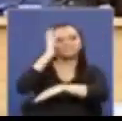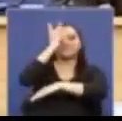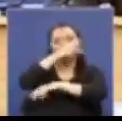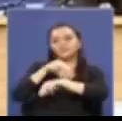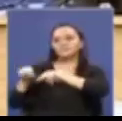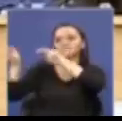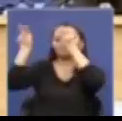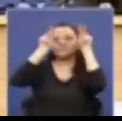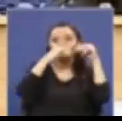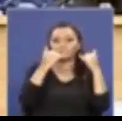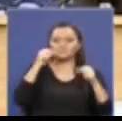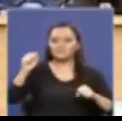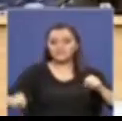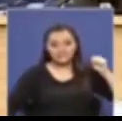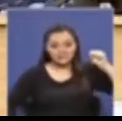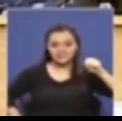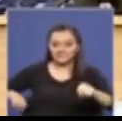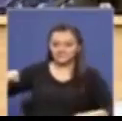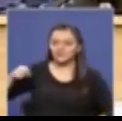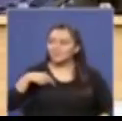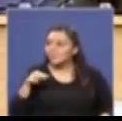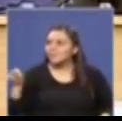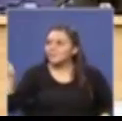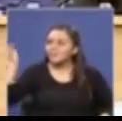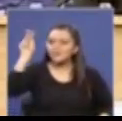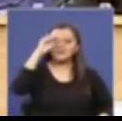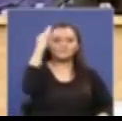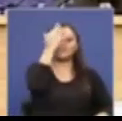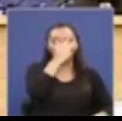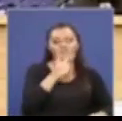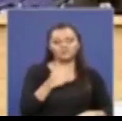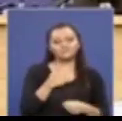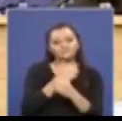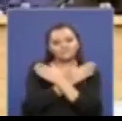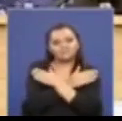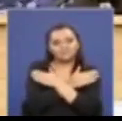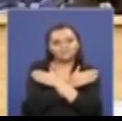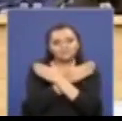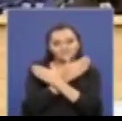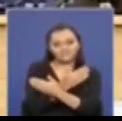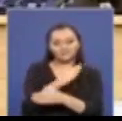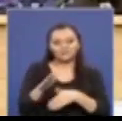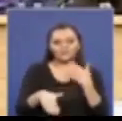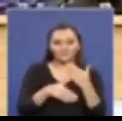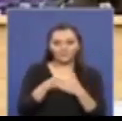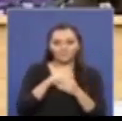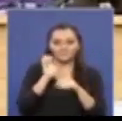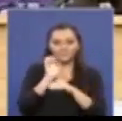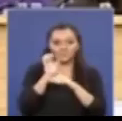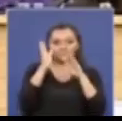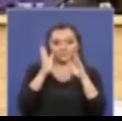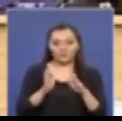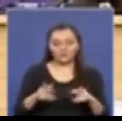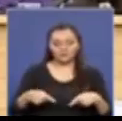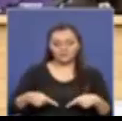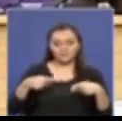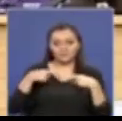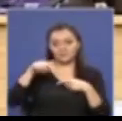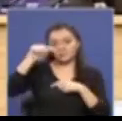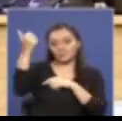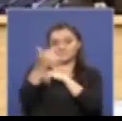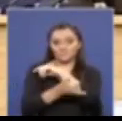visto el día de hoy bicicleteando. Un inmenso abrazo a todas y todos las ecuatorianas y